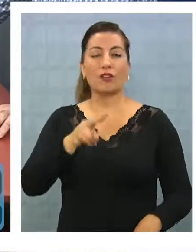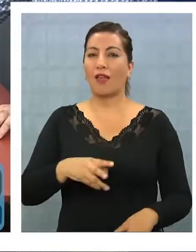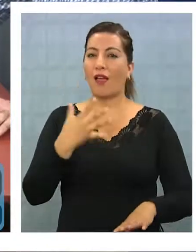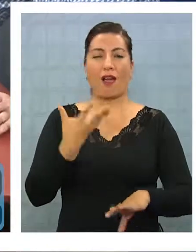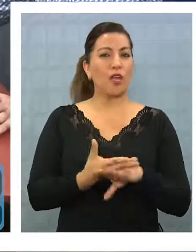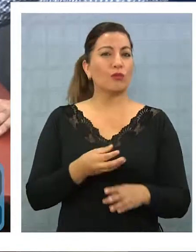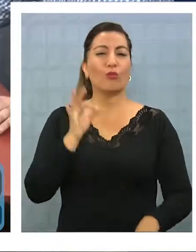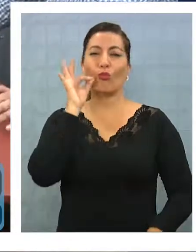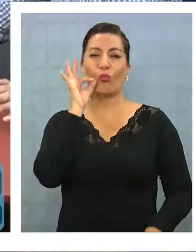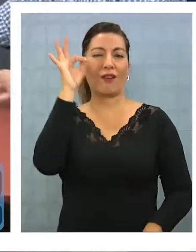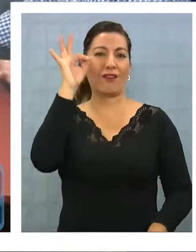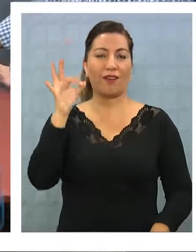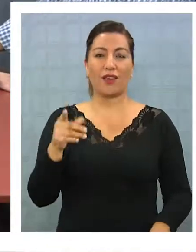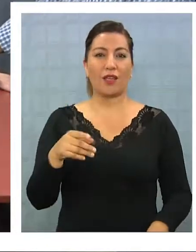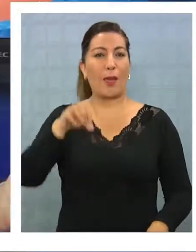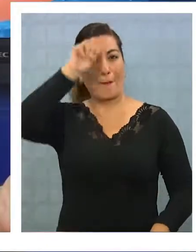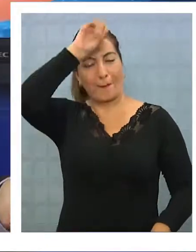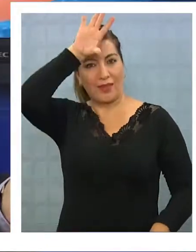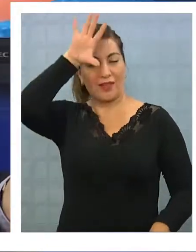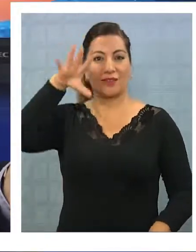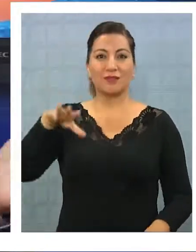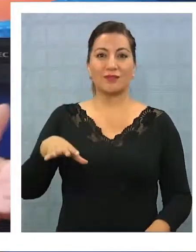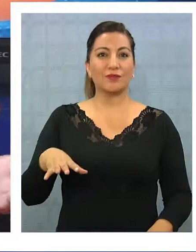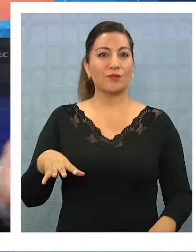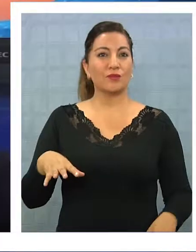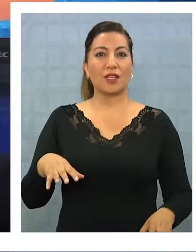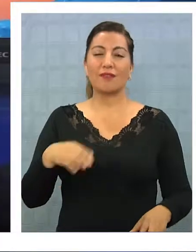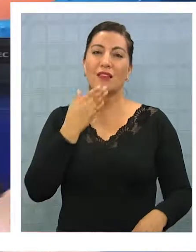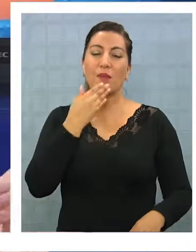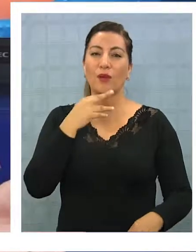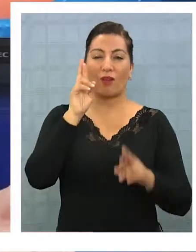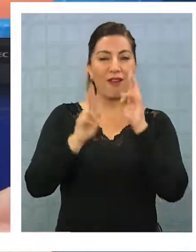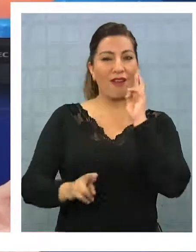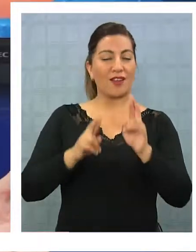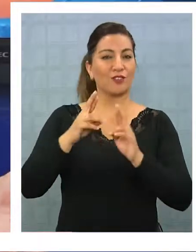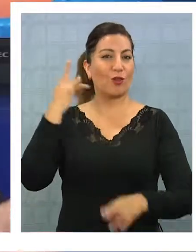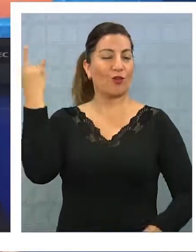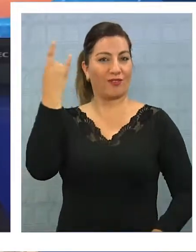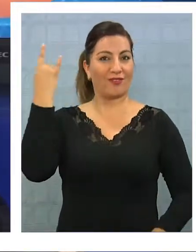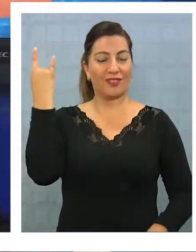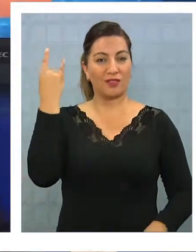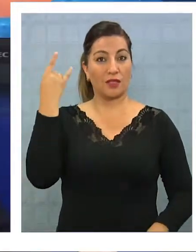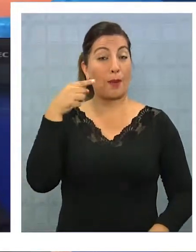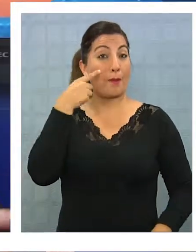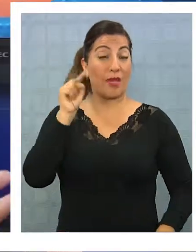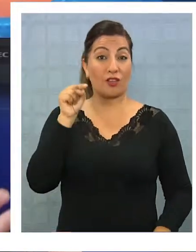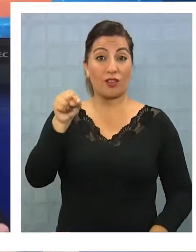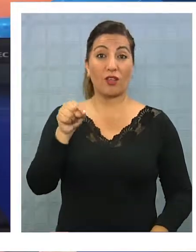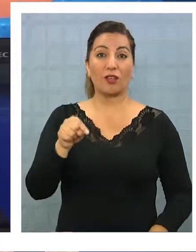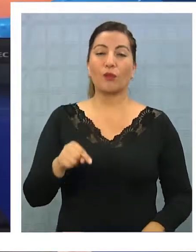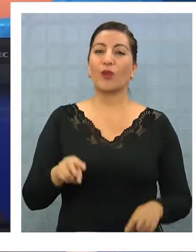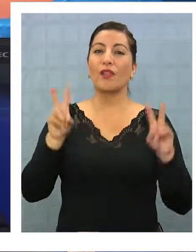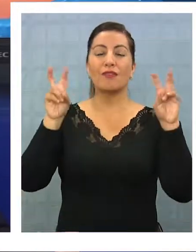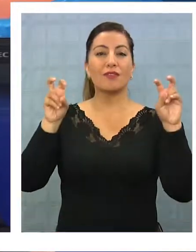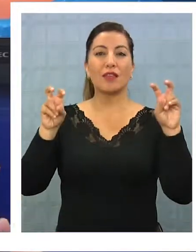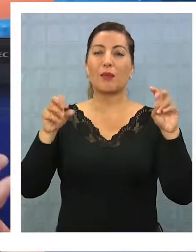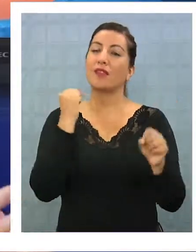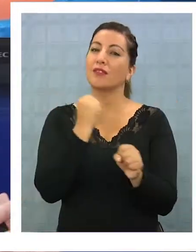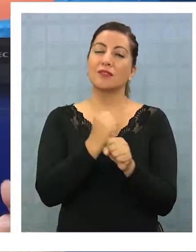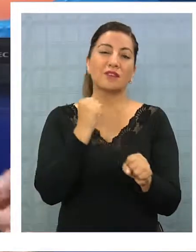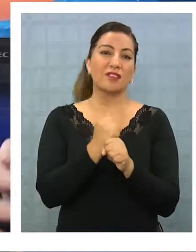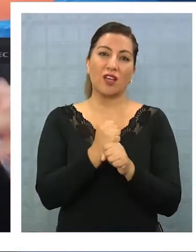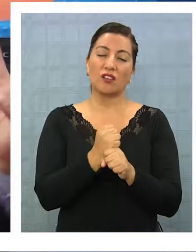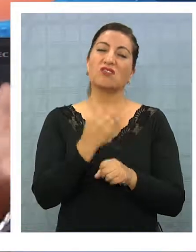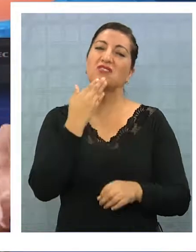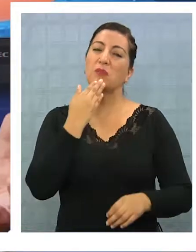riqueza, en la riqueza minera, ha habido una cierta relación entre las universidades, y sin embargo, por asuntos a veces de gestión,